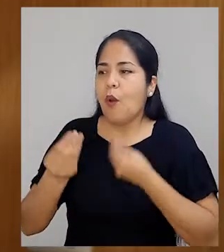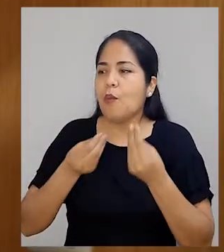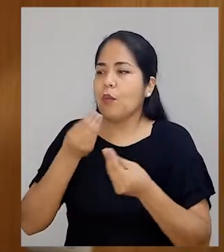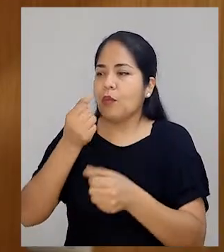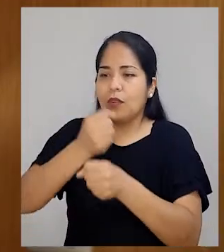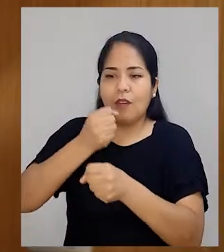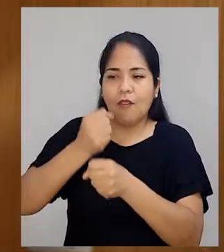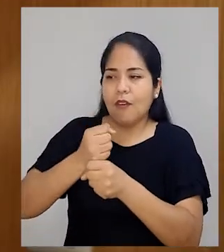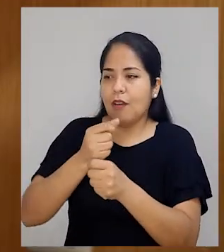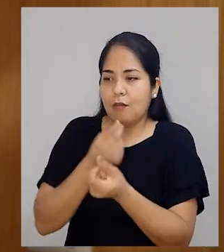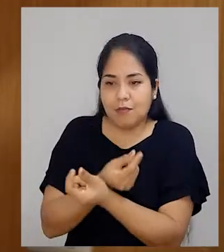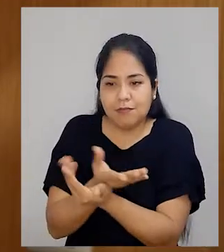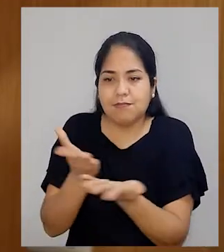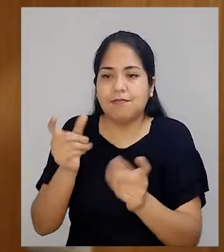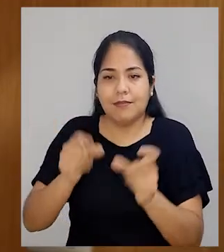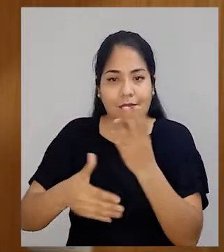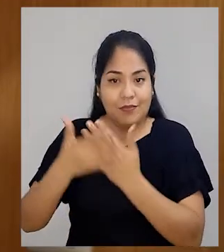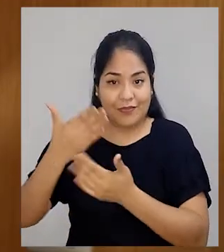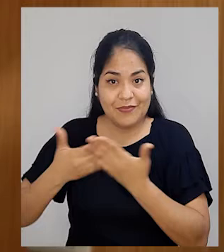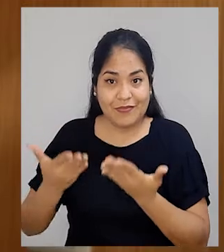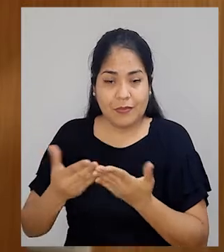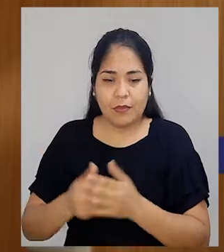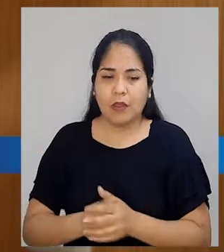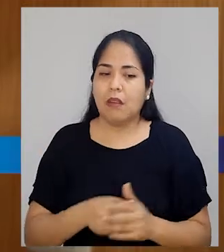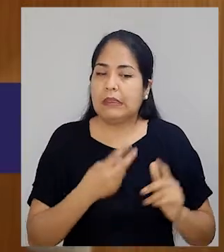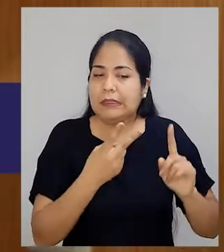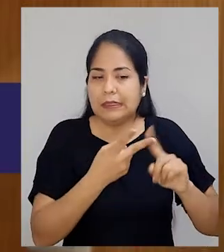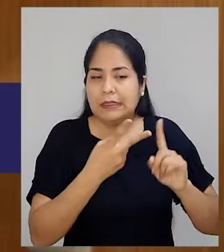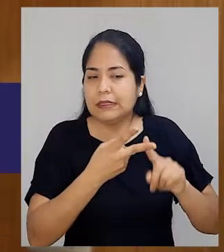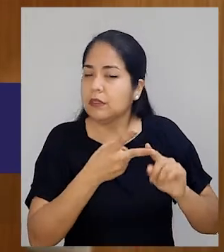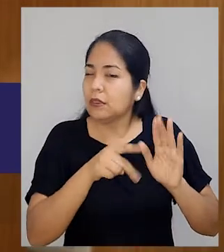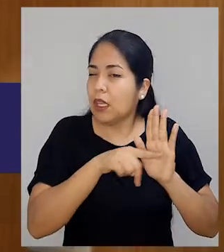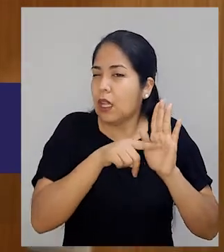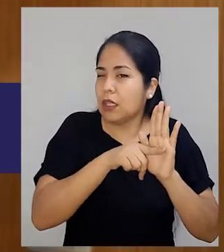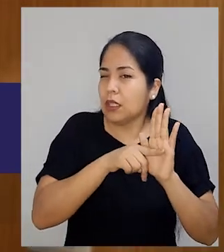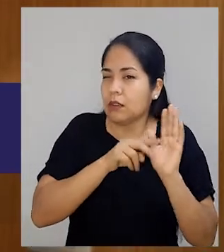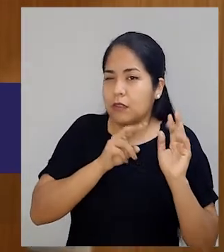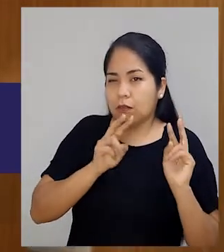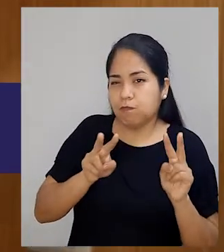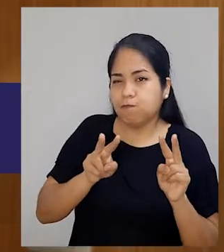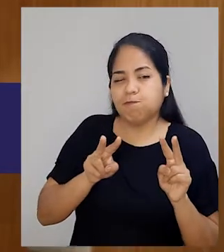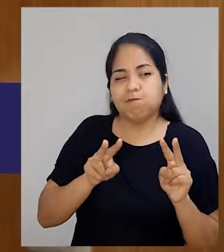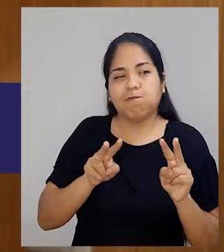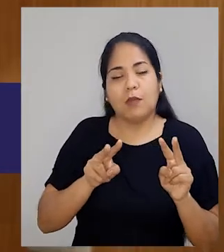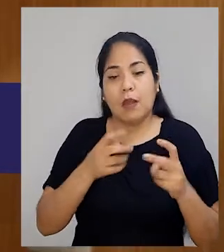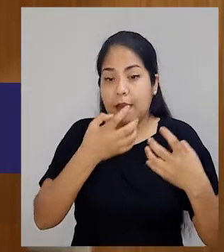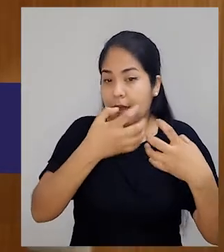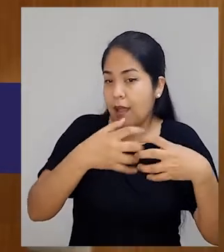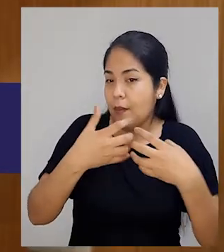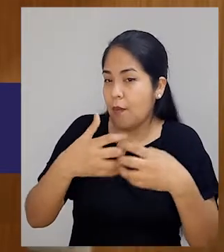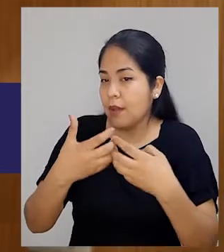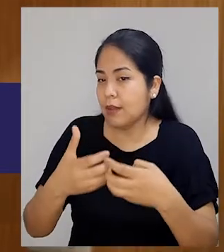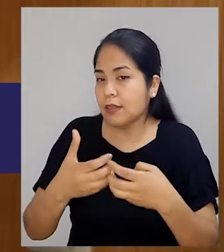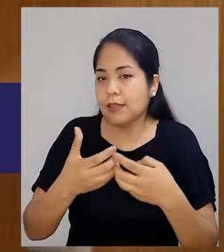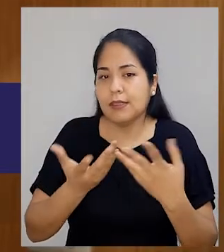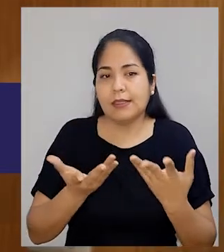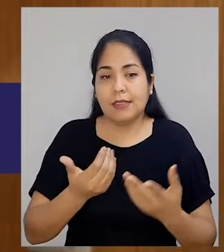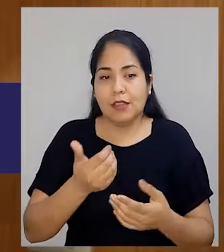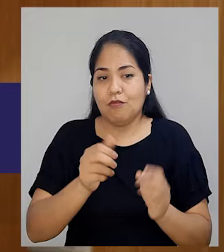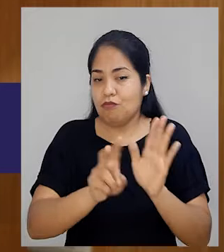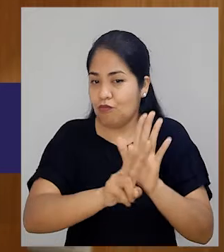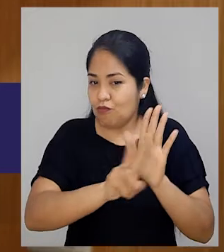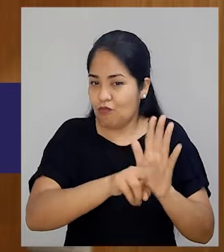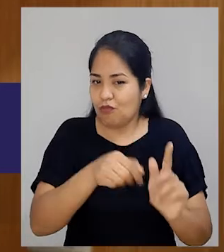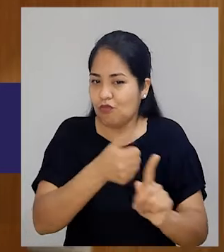fomentando la empleabilidad de las personas con discapacidad. Una mirada negativa sería que las